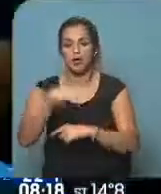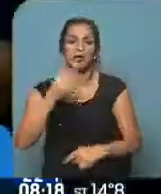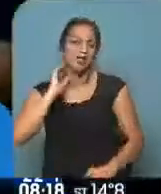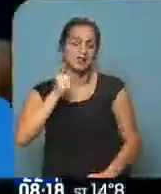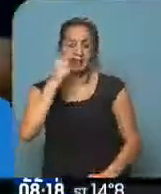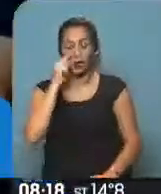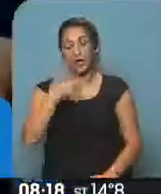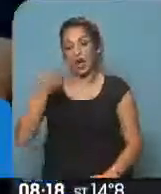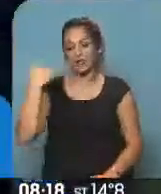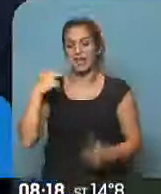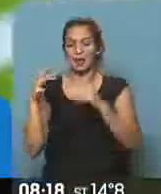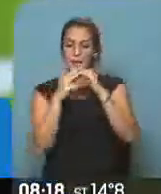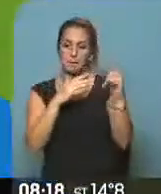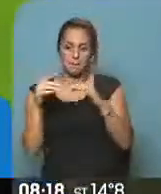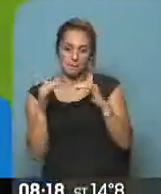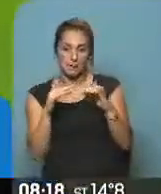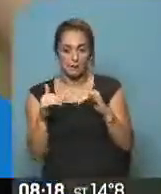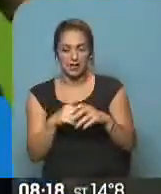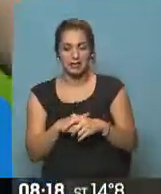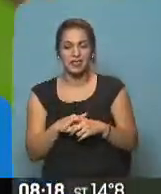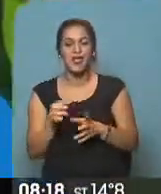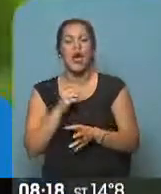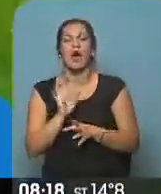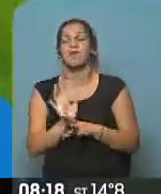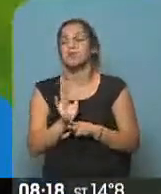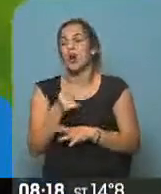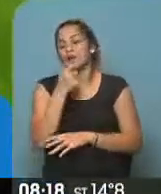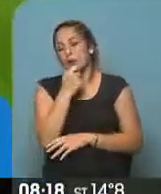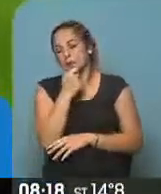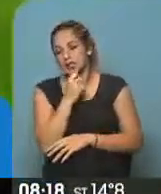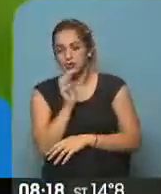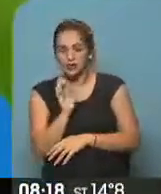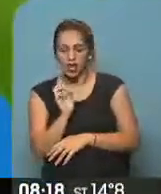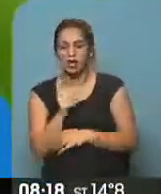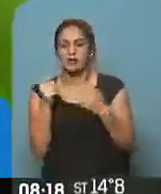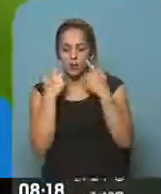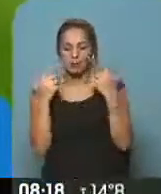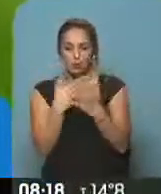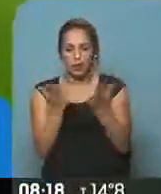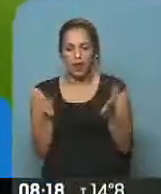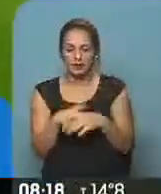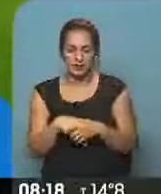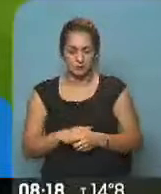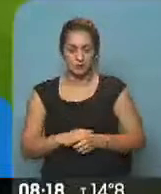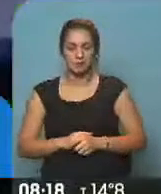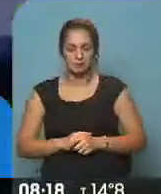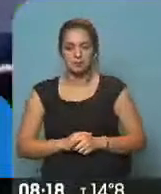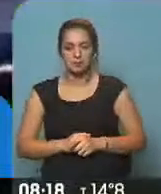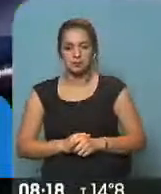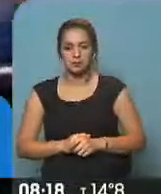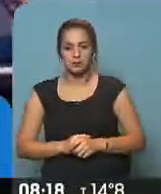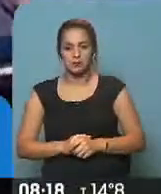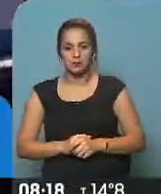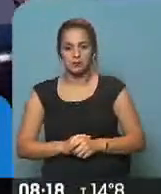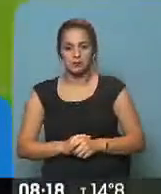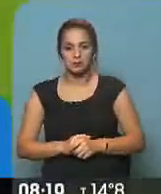junio. Ayer, partido, si se quiere, de rutina, vamos a sacar todo lo que se dice habitualmente en estos casos, que es la realidad, ¿no? No tuvo un